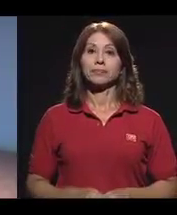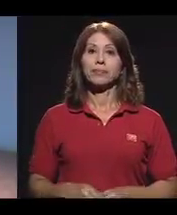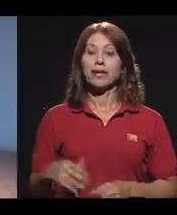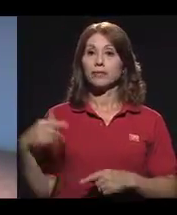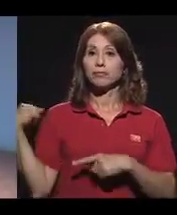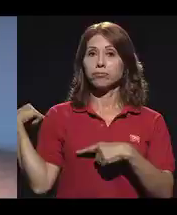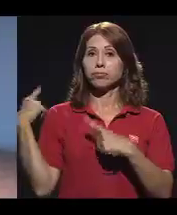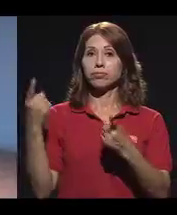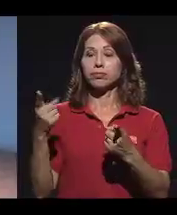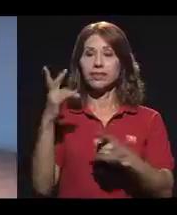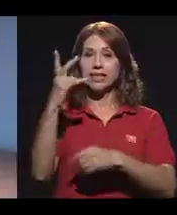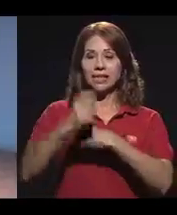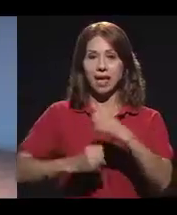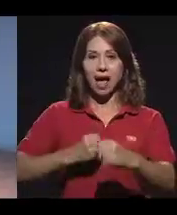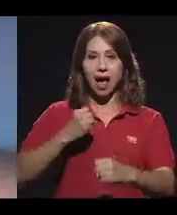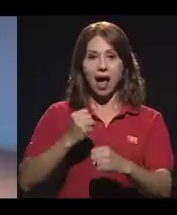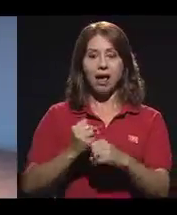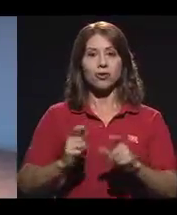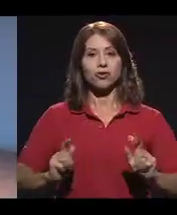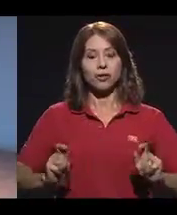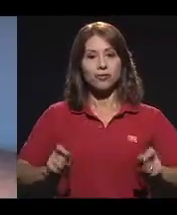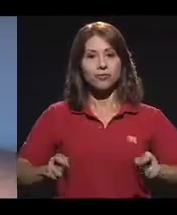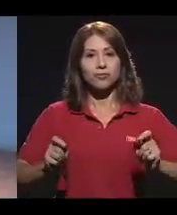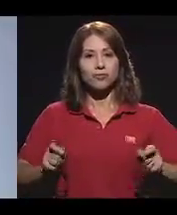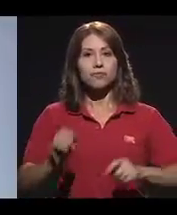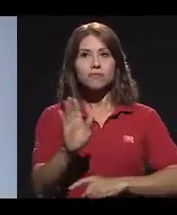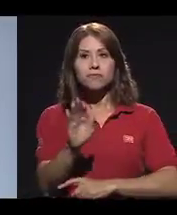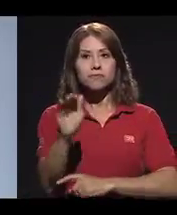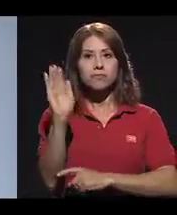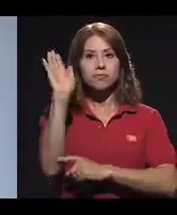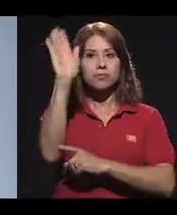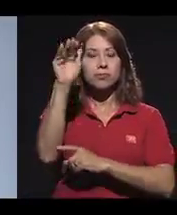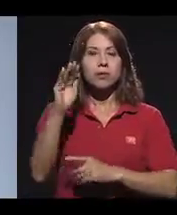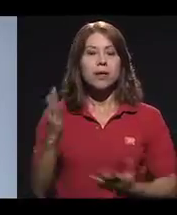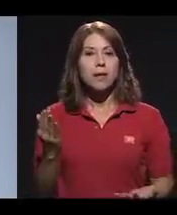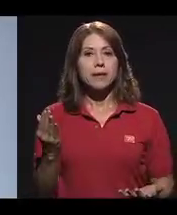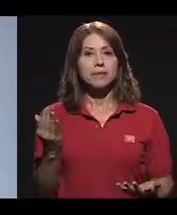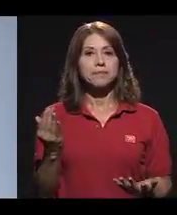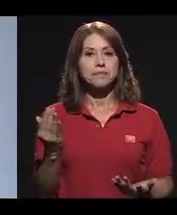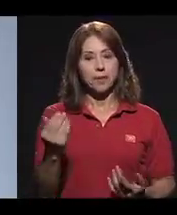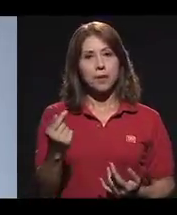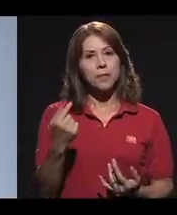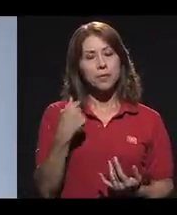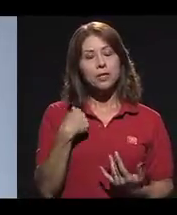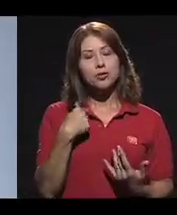Tengo 7 años de estar practicando baloncesto. Yo adquirí la